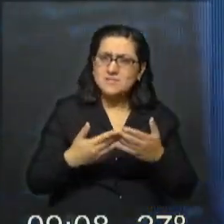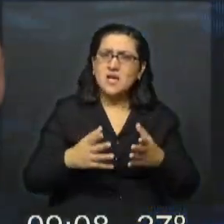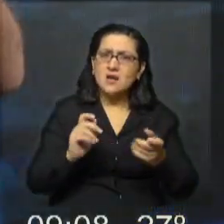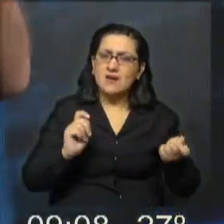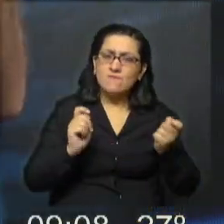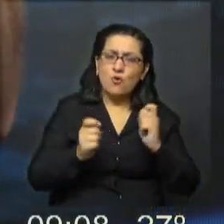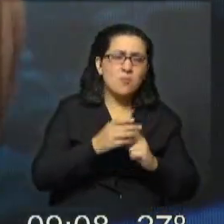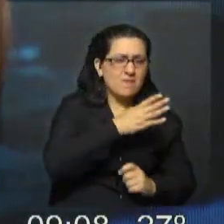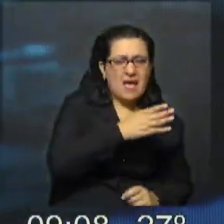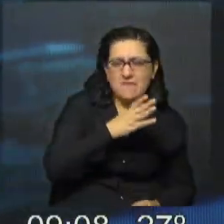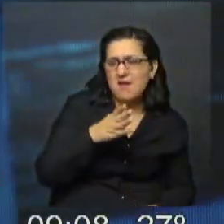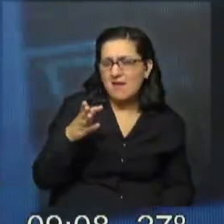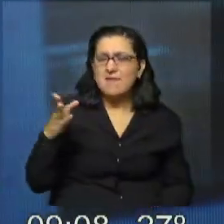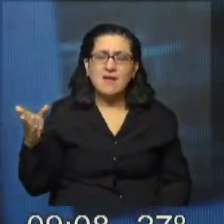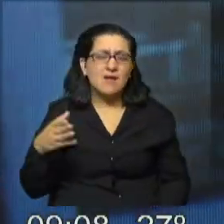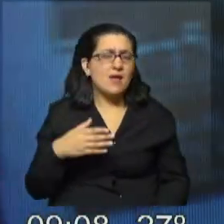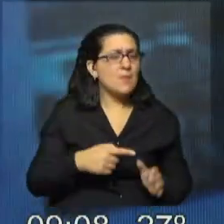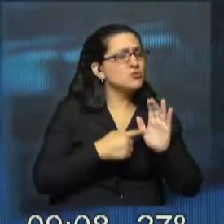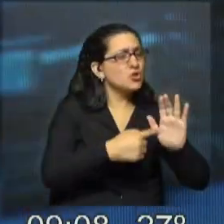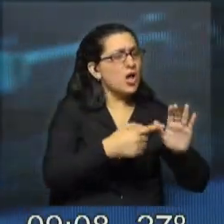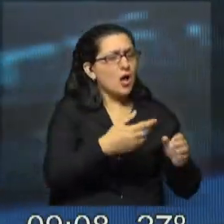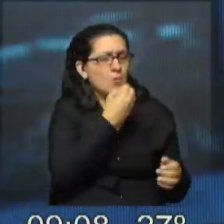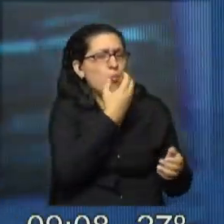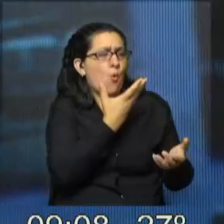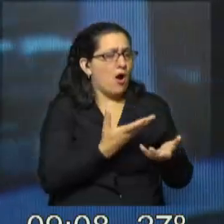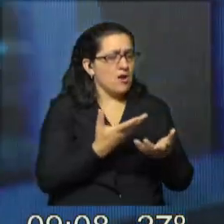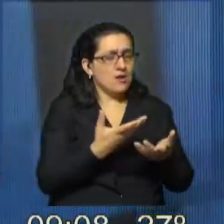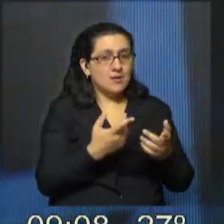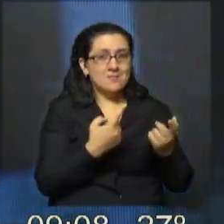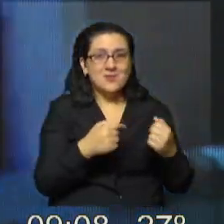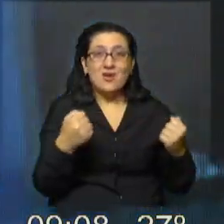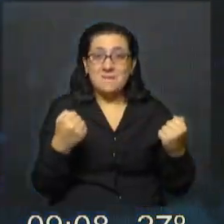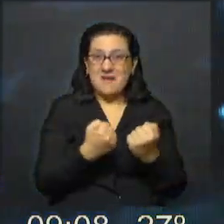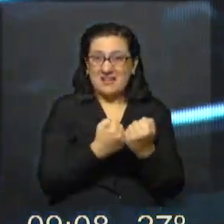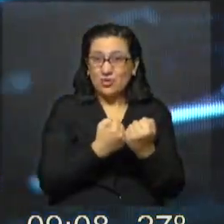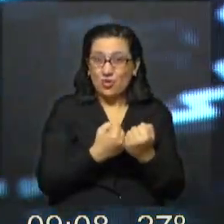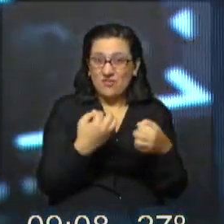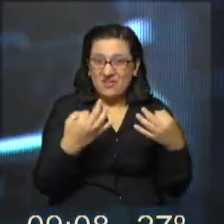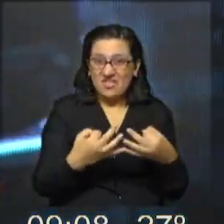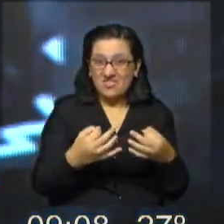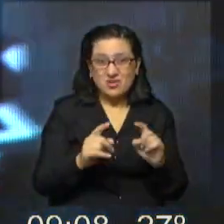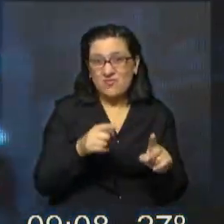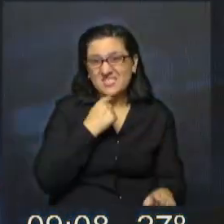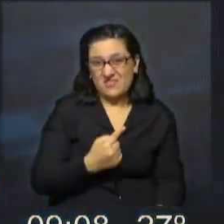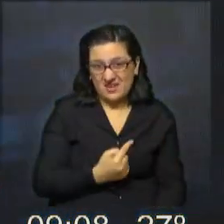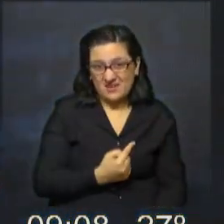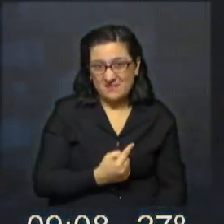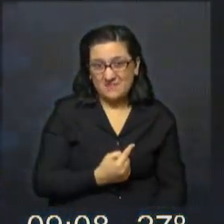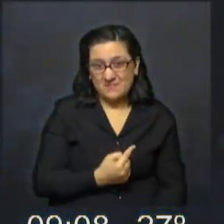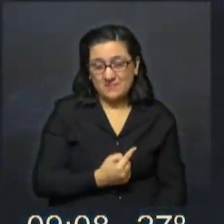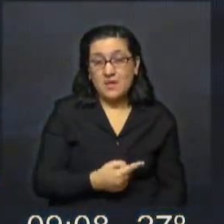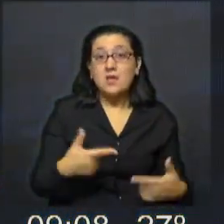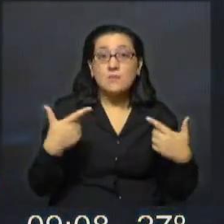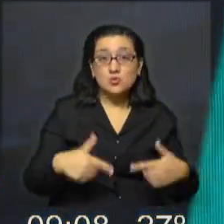liceos, va a hacer miles de conferencias de prensa cara a cara, va a decir que es bárbara, pero el impacto en el aula no se va a ver. Y por suerte,